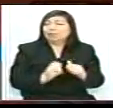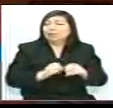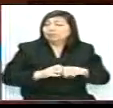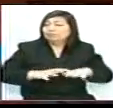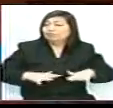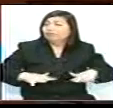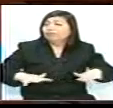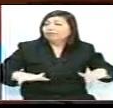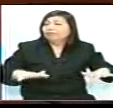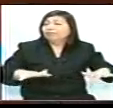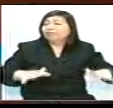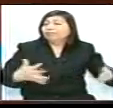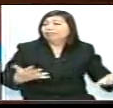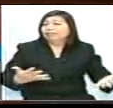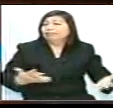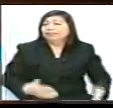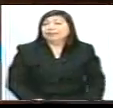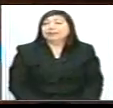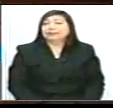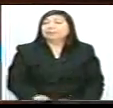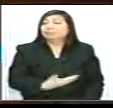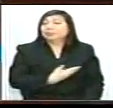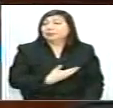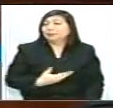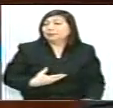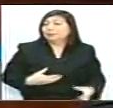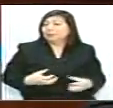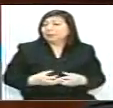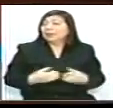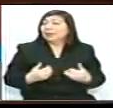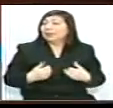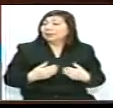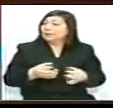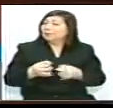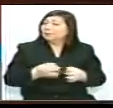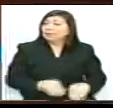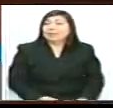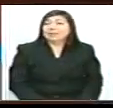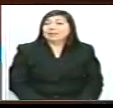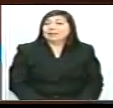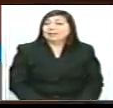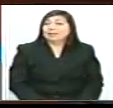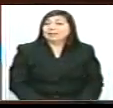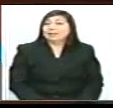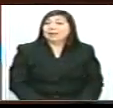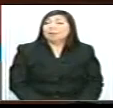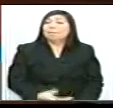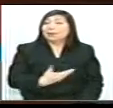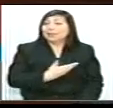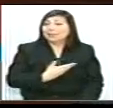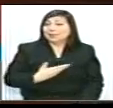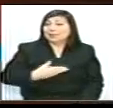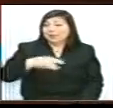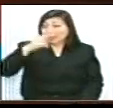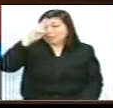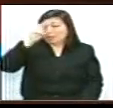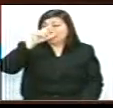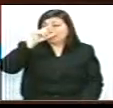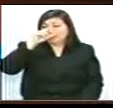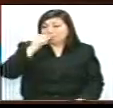extender, y el presidente de la Comisión, en todo caso, debiera explicarlo. Y el presidente Vizcarra, ¿se va a